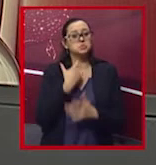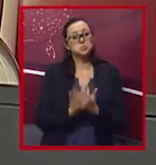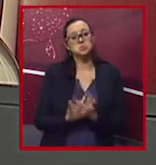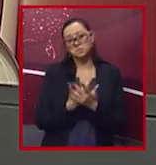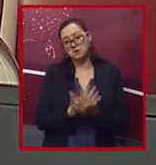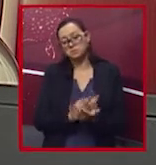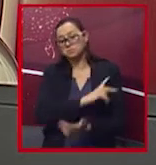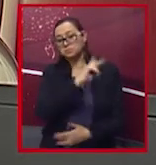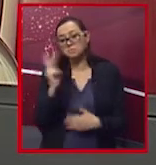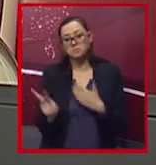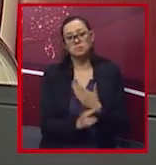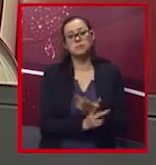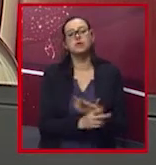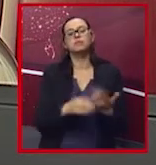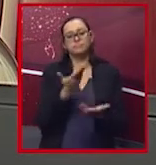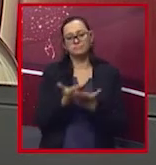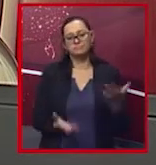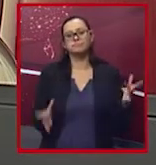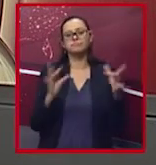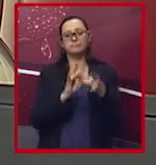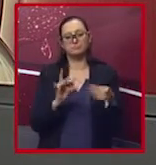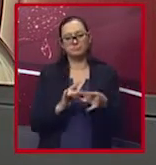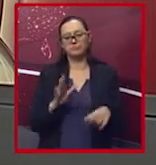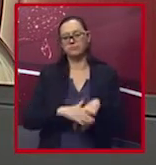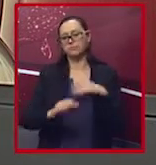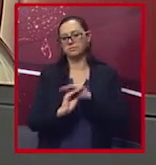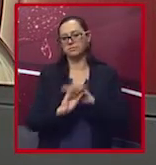A continuación, le presentamos todos los detalles.